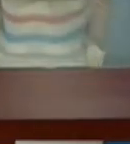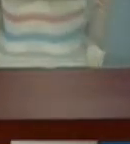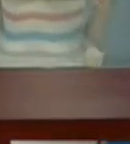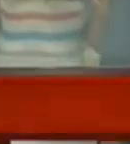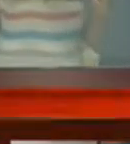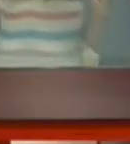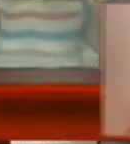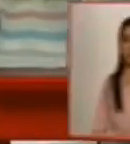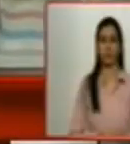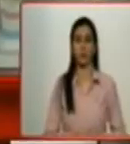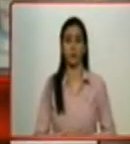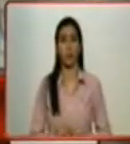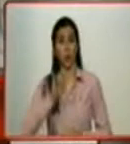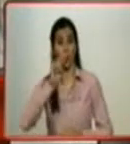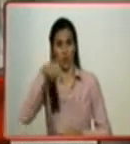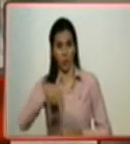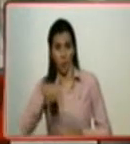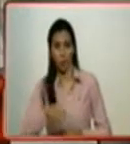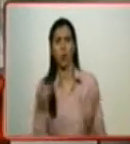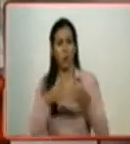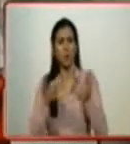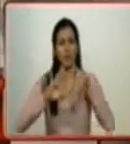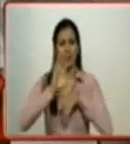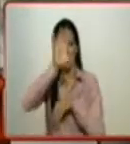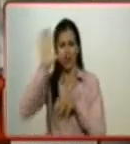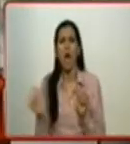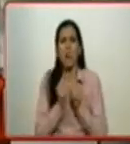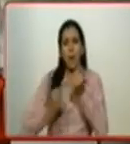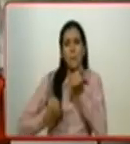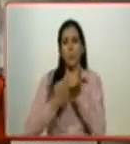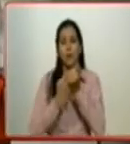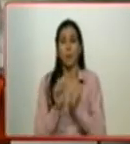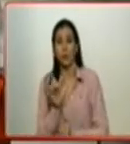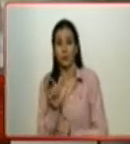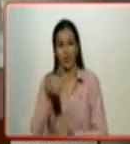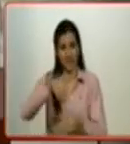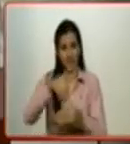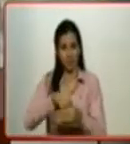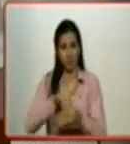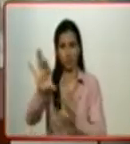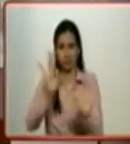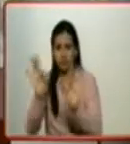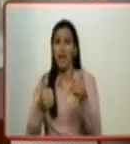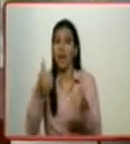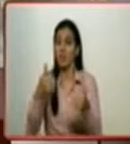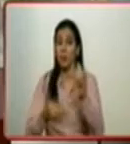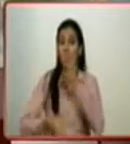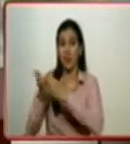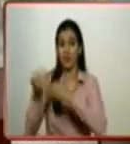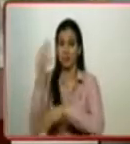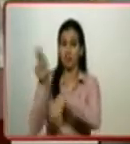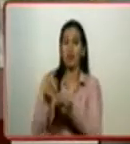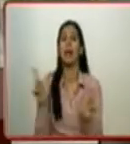Este lunes las delegaciones de los 13 países que acompañaron al Partido Socialista Unido de Venezuela en la elección de sus candidatos a la Asamblea Nacional